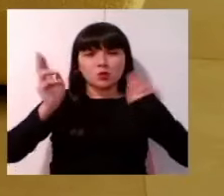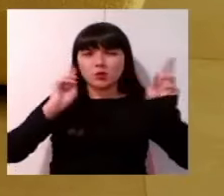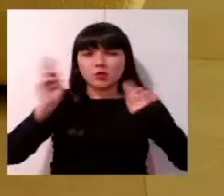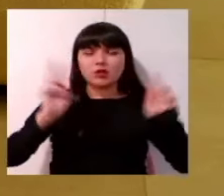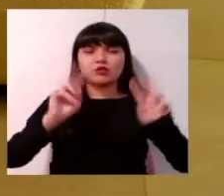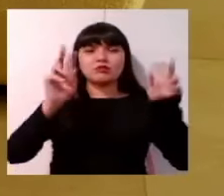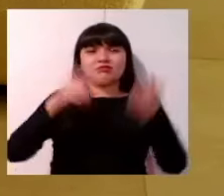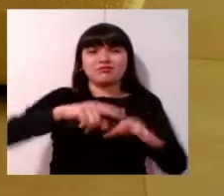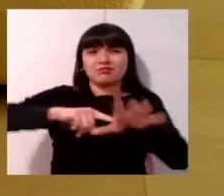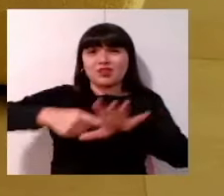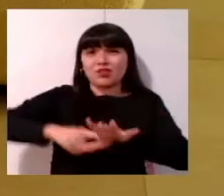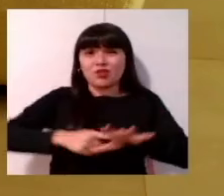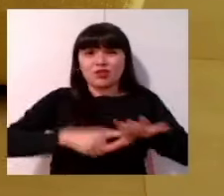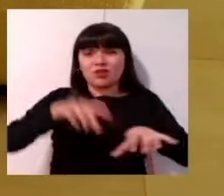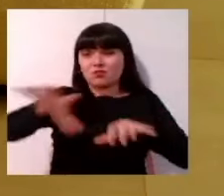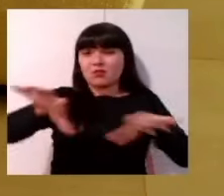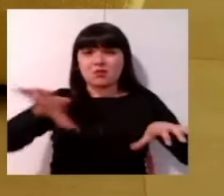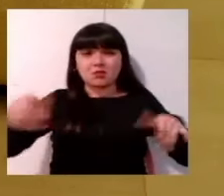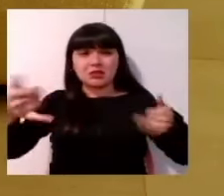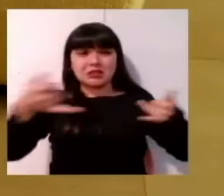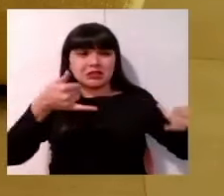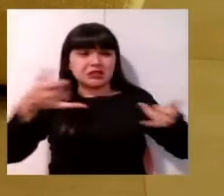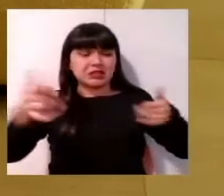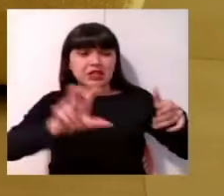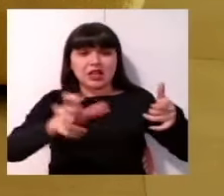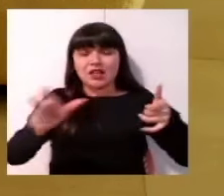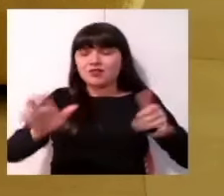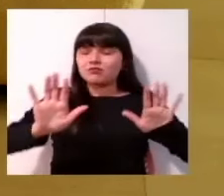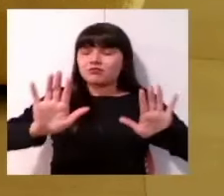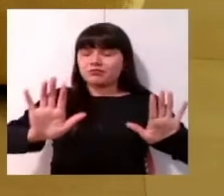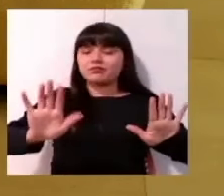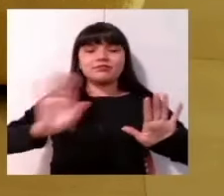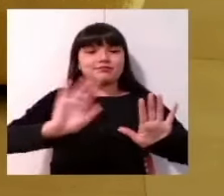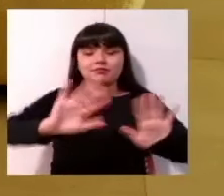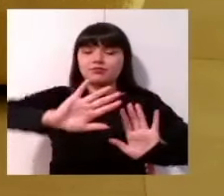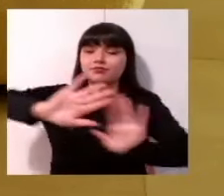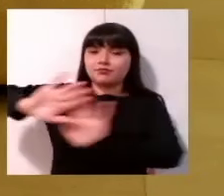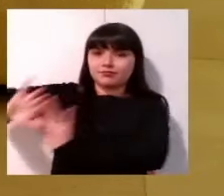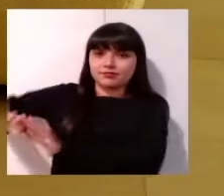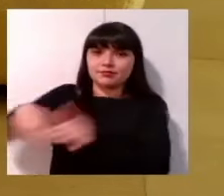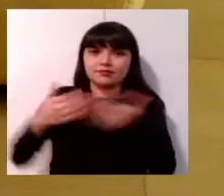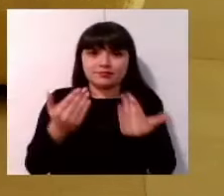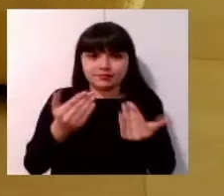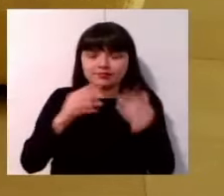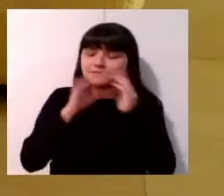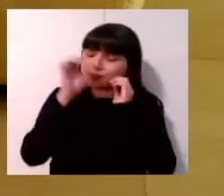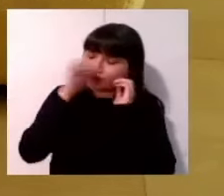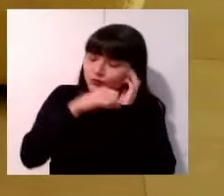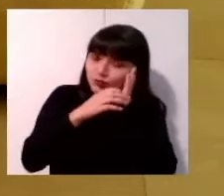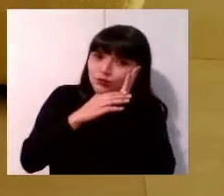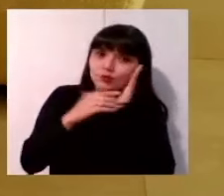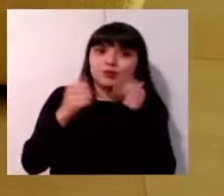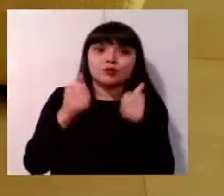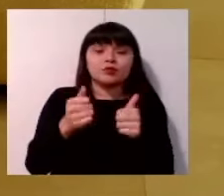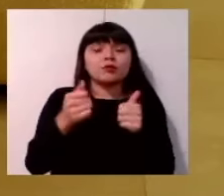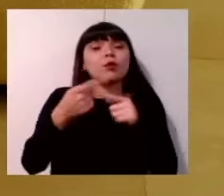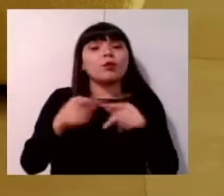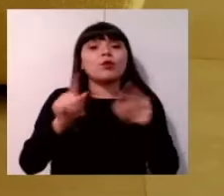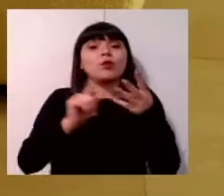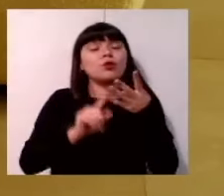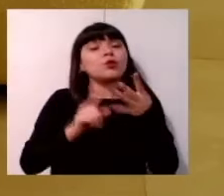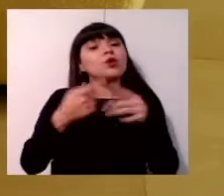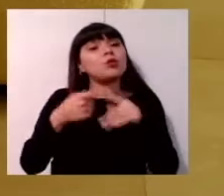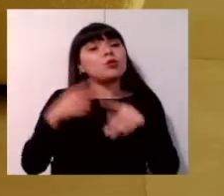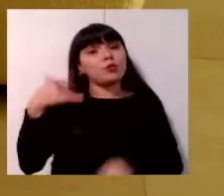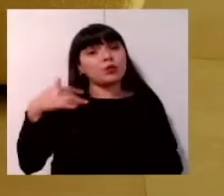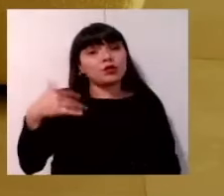pieza, sacarlos, eso también interfiere con el inicio del sueño. Y en los niños otra cosa súper importante también es que el lugar